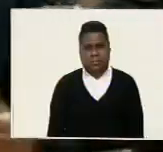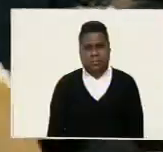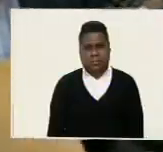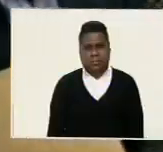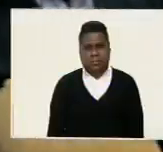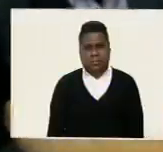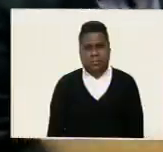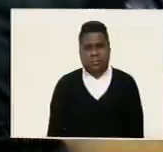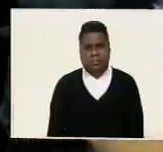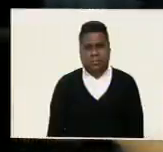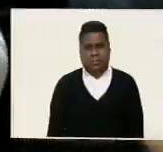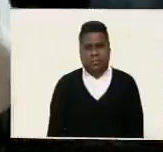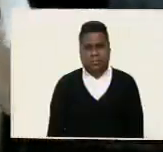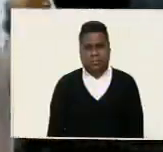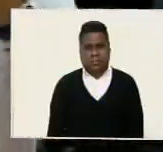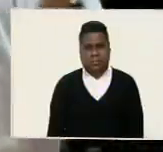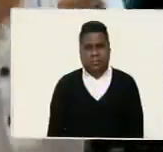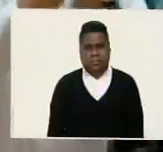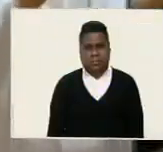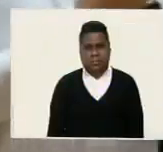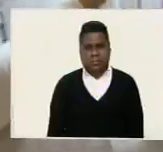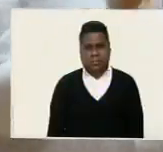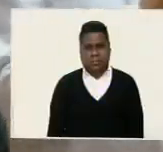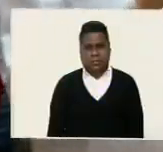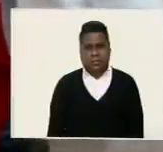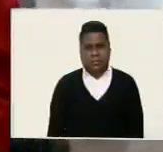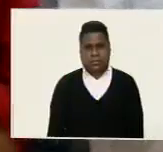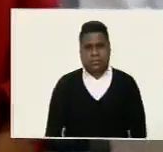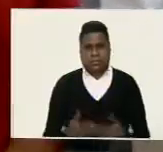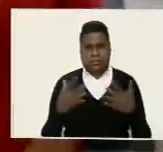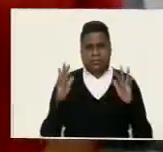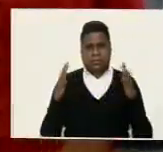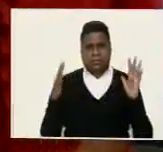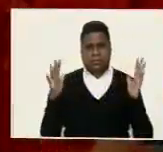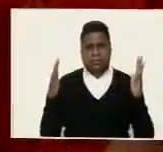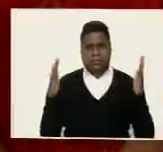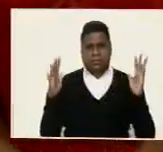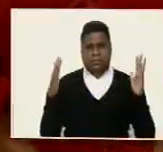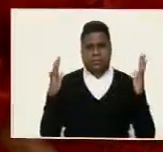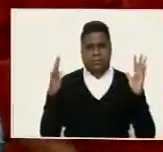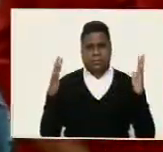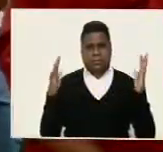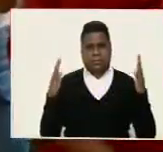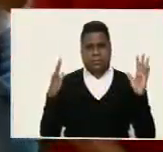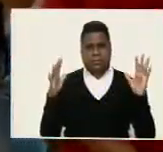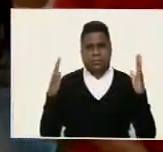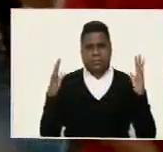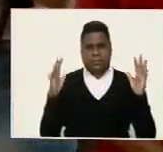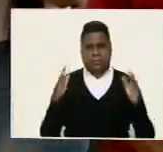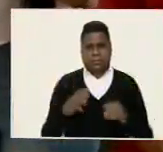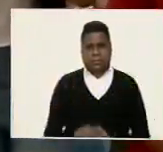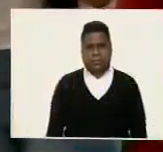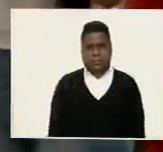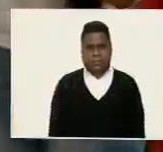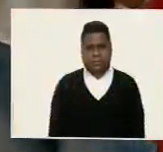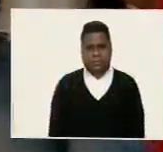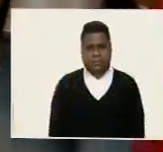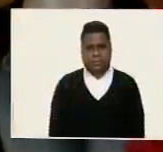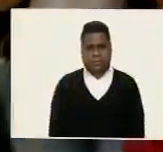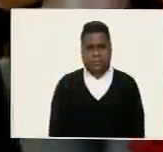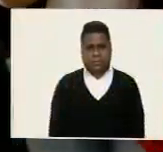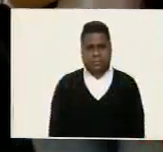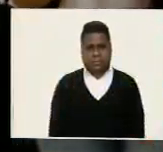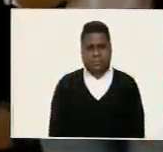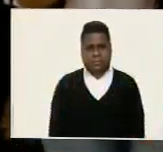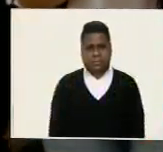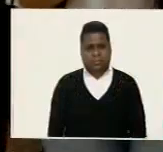Va dentro de pocos minutos a hacer su intervención el constituyente Adán Áñez Batista. Compatriota, presidente